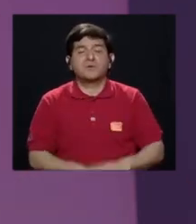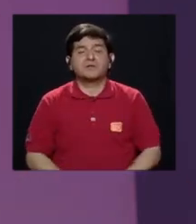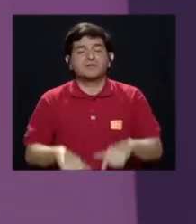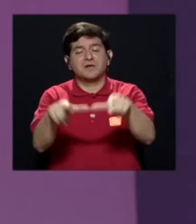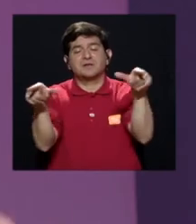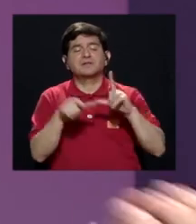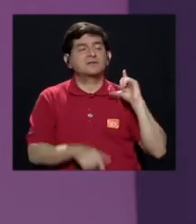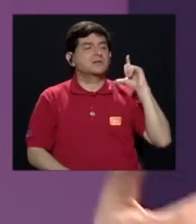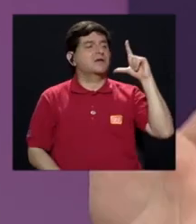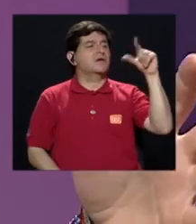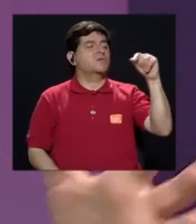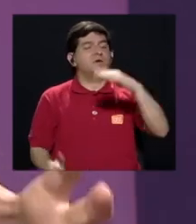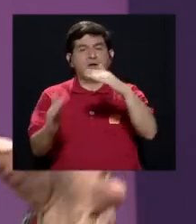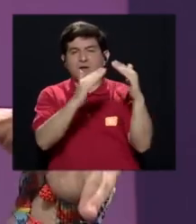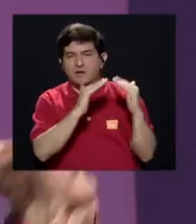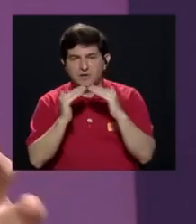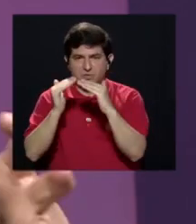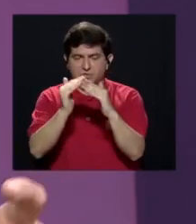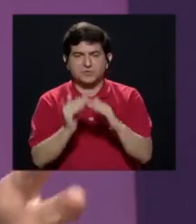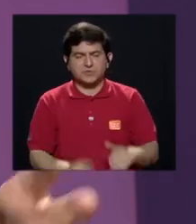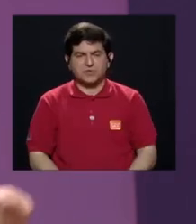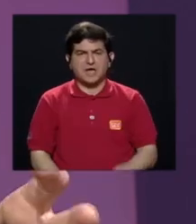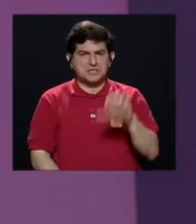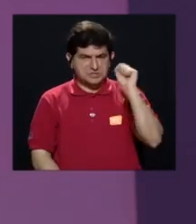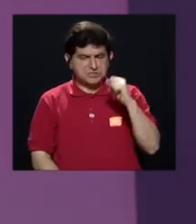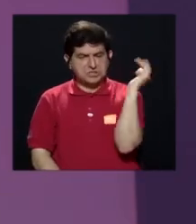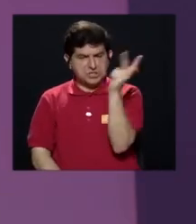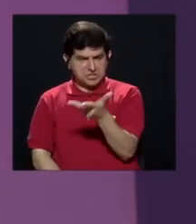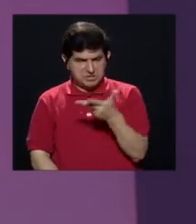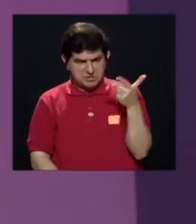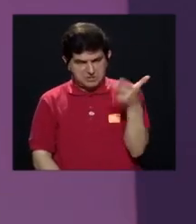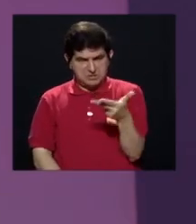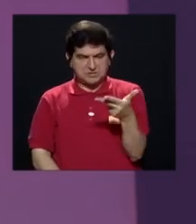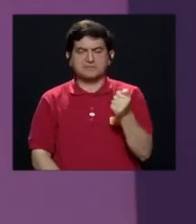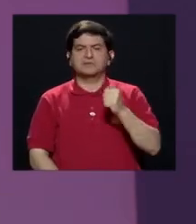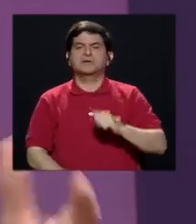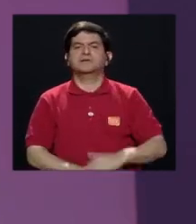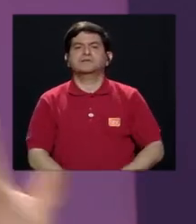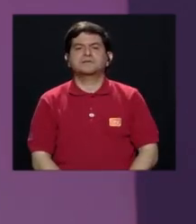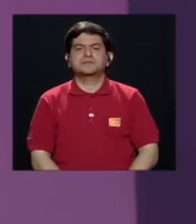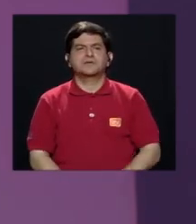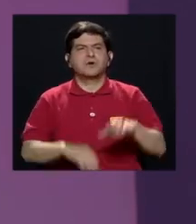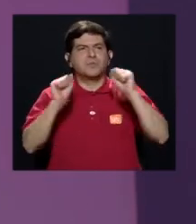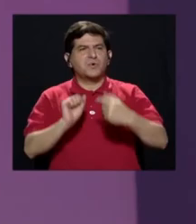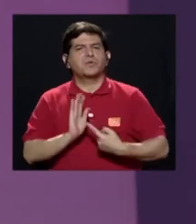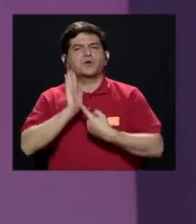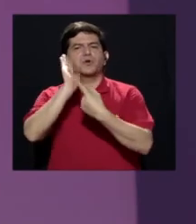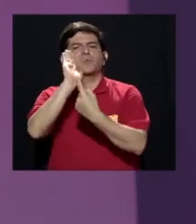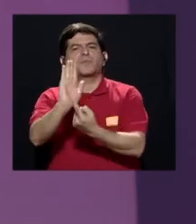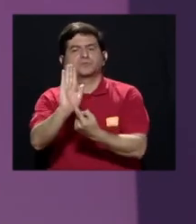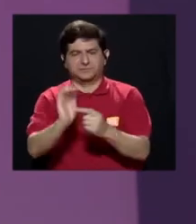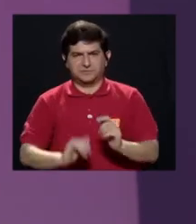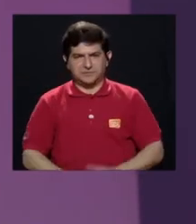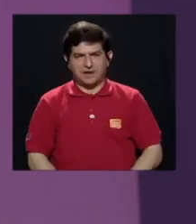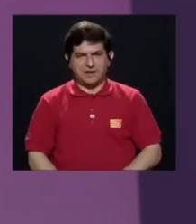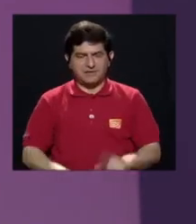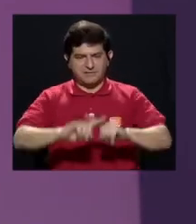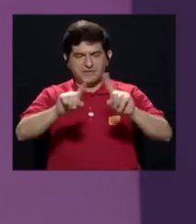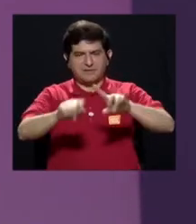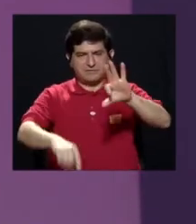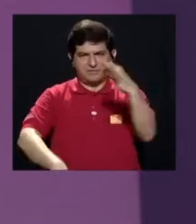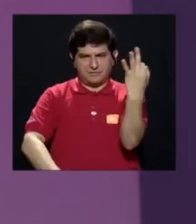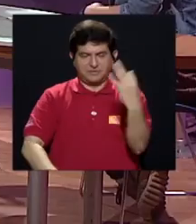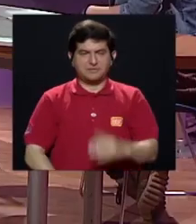zonas rurales o de zonas urbanas, sí entre las tres como que reflejamos eso de distintas